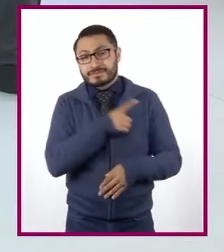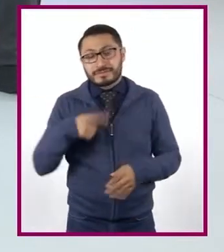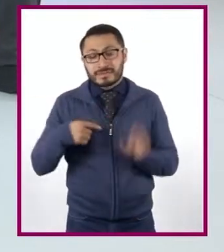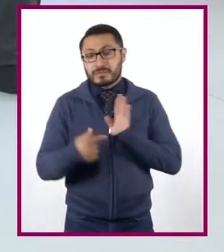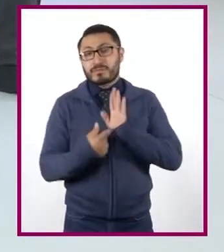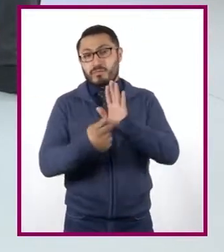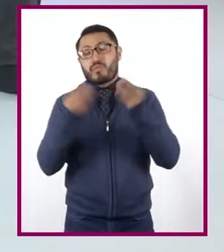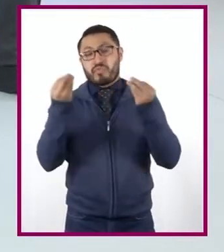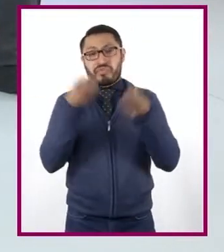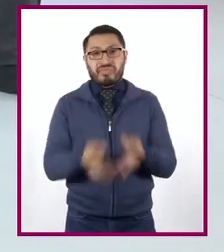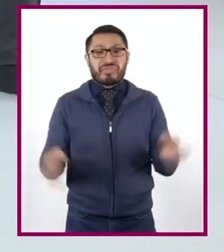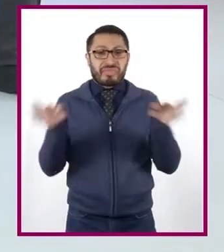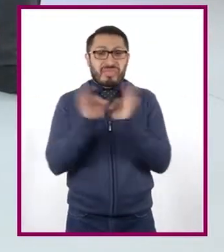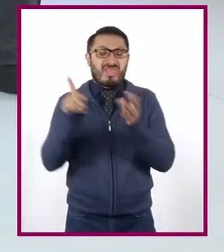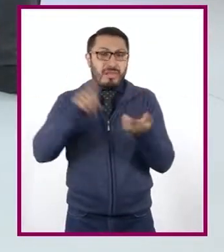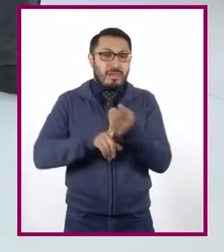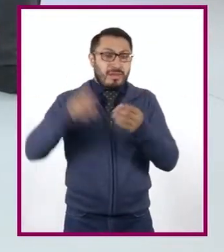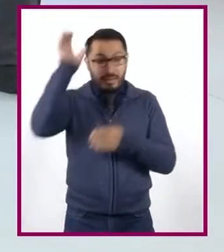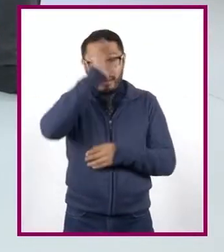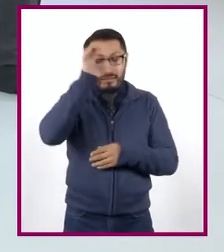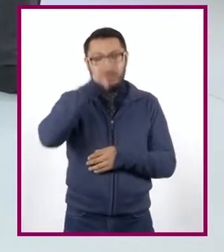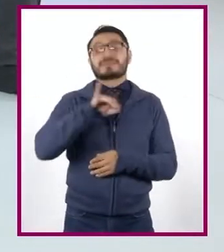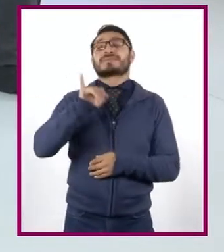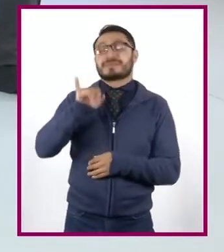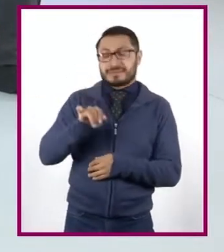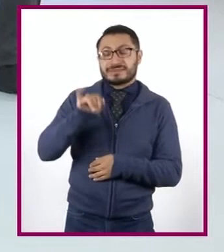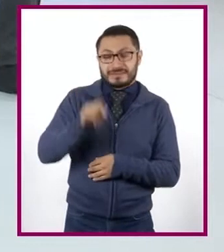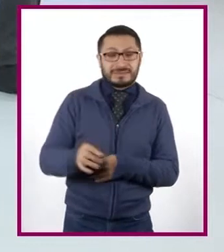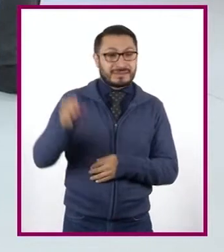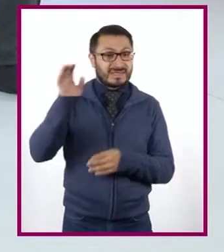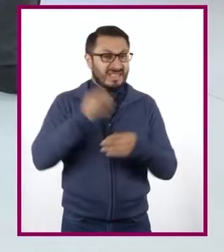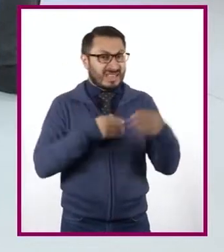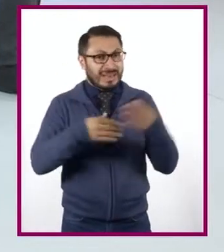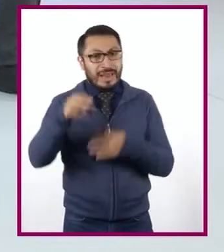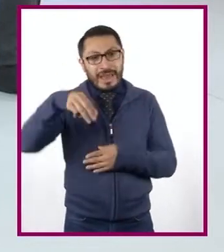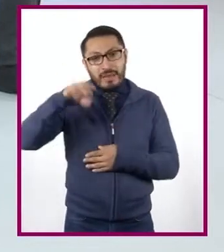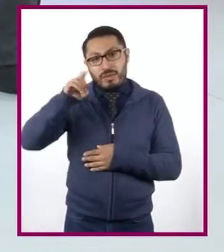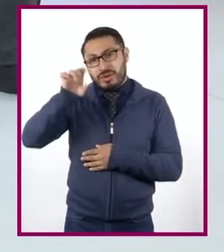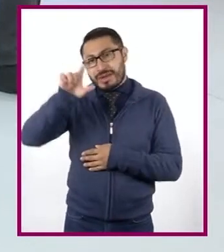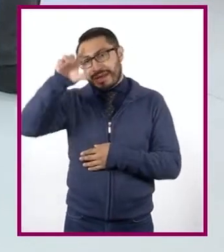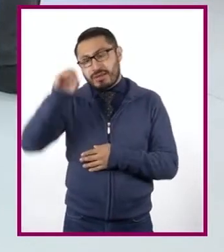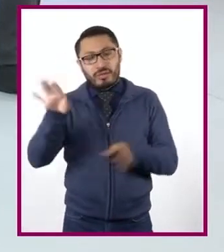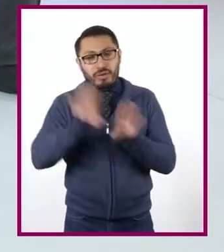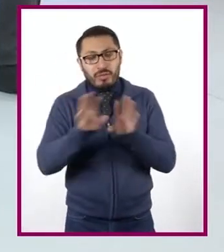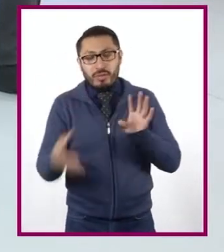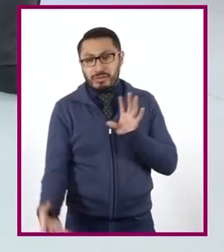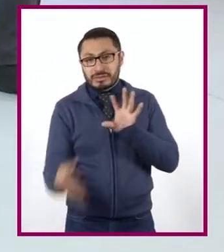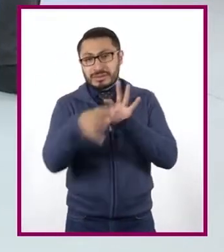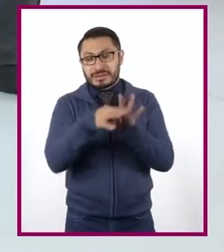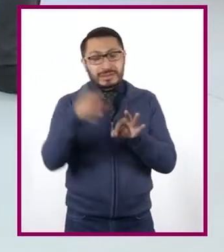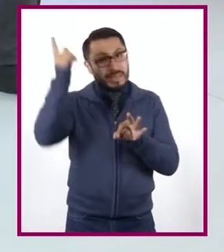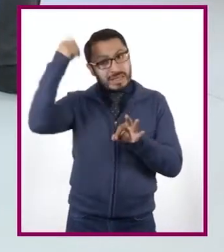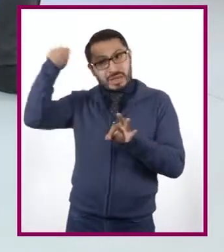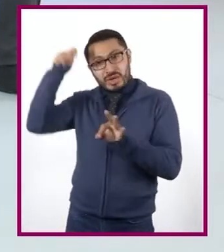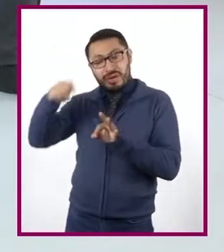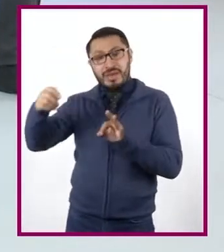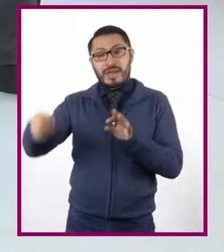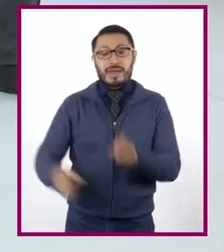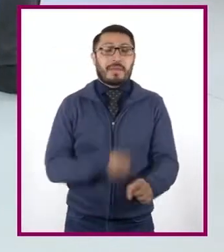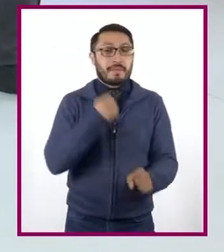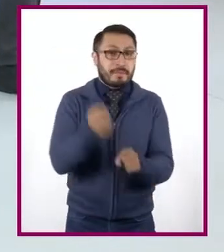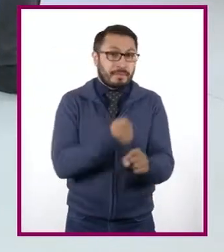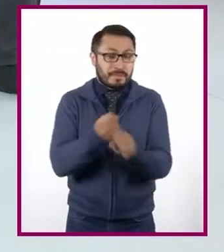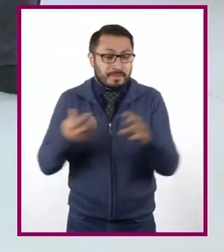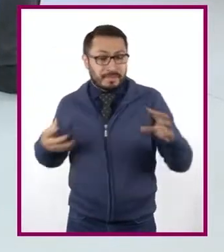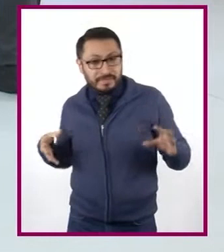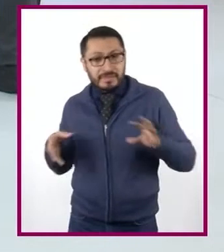la ciencia. Exactamente. Los modelos son una especie de puente entre la teoría y la práctica. Por tanto, son uno de